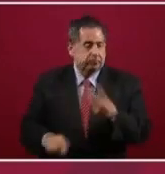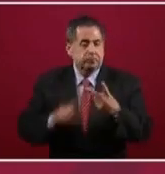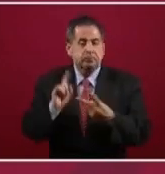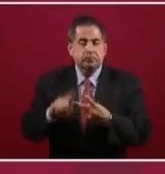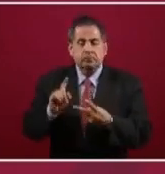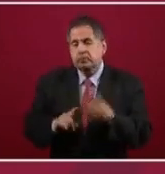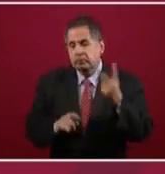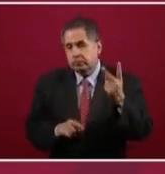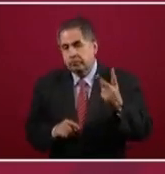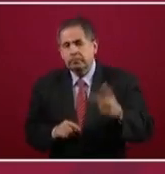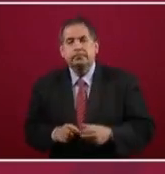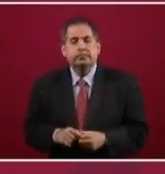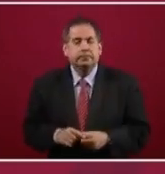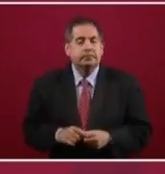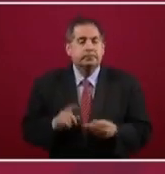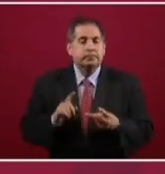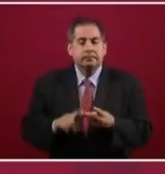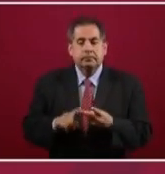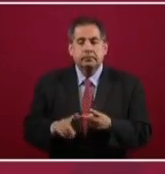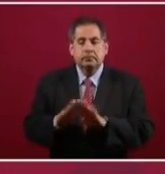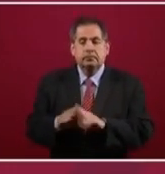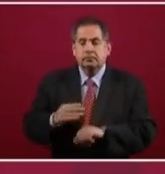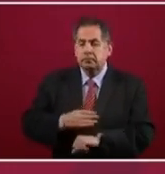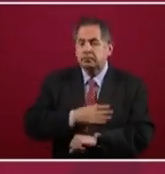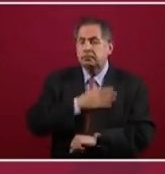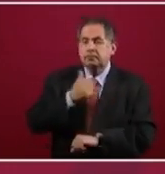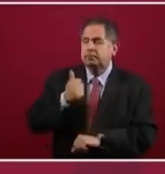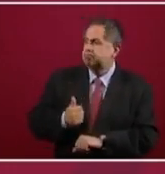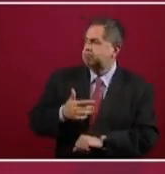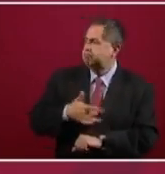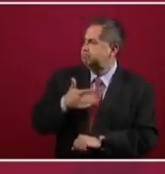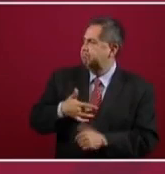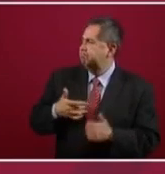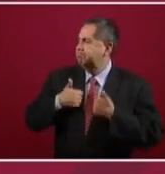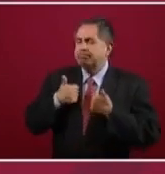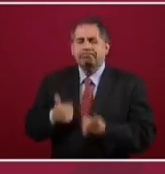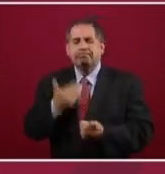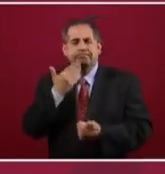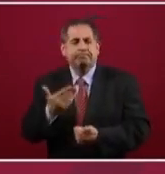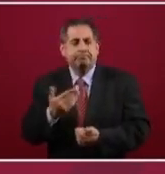prioridad es el estado de bienestar,